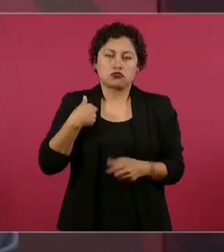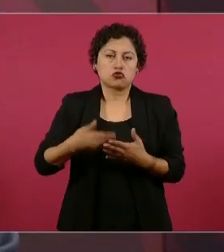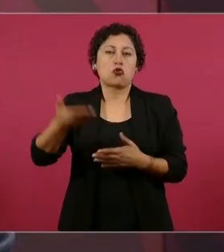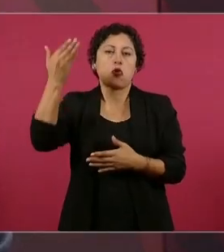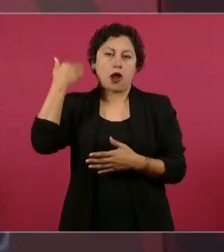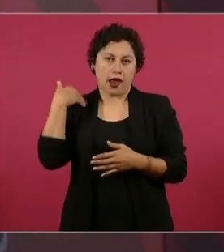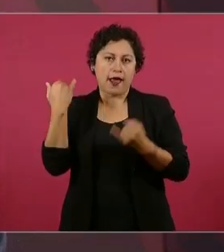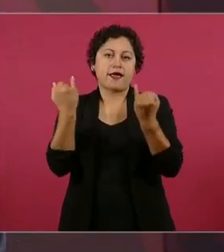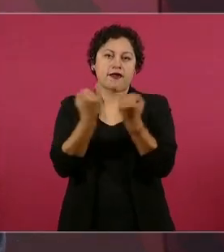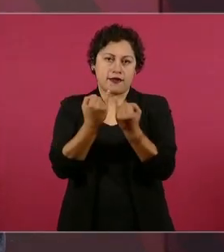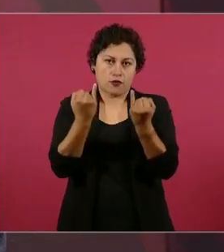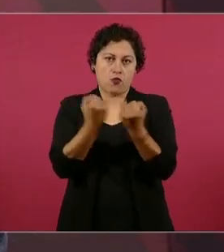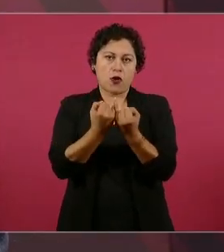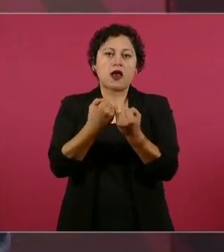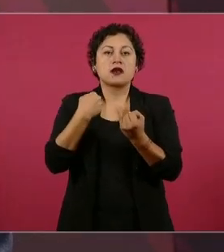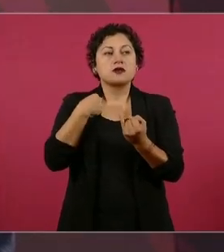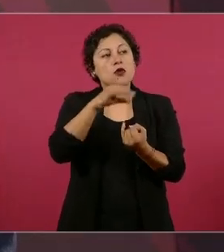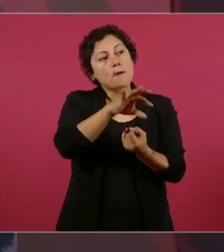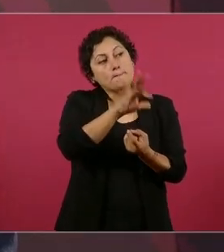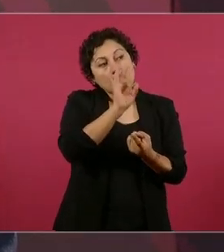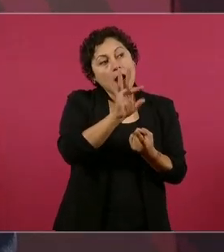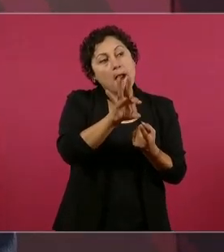dejé al final